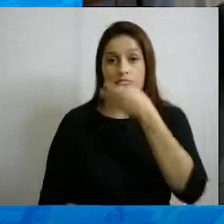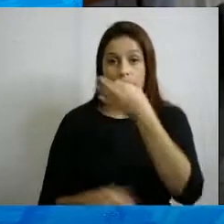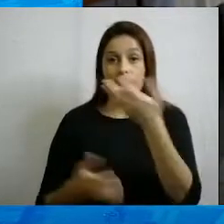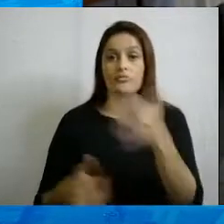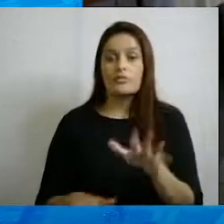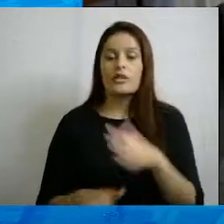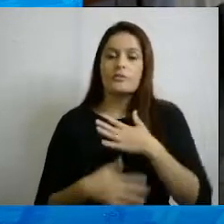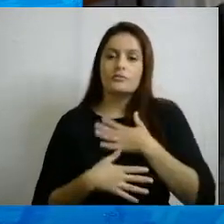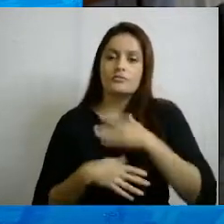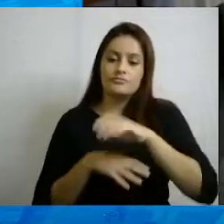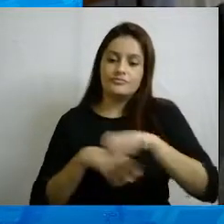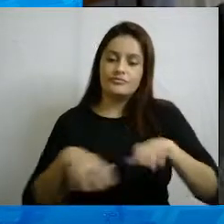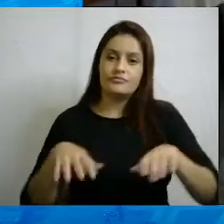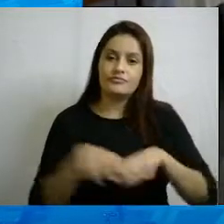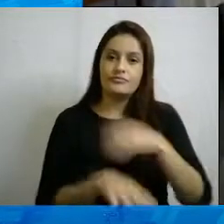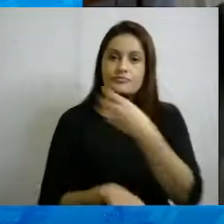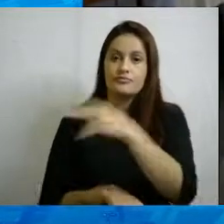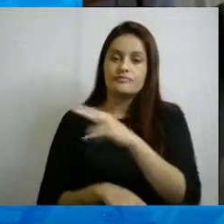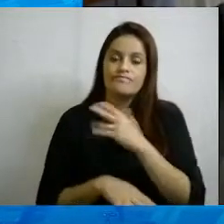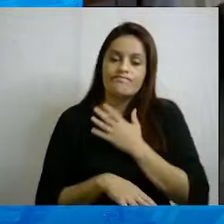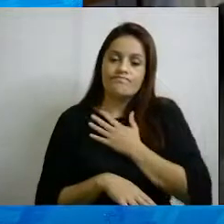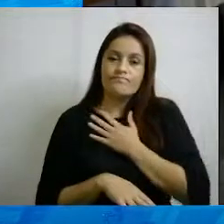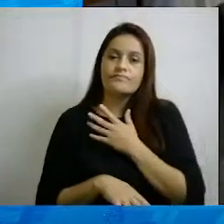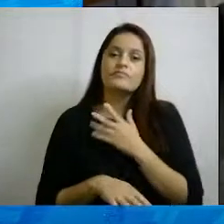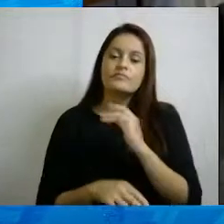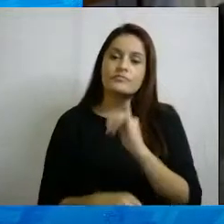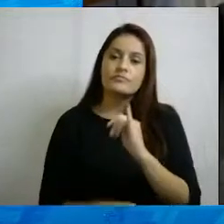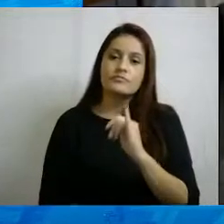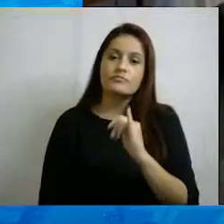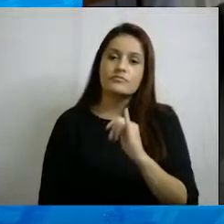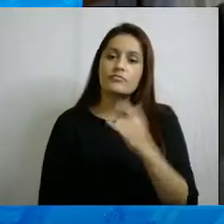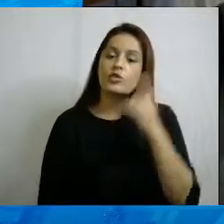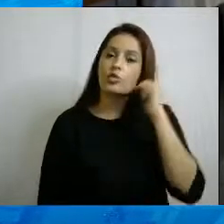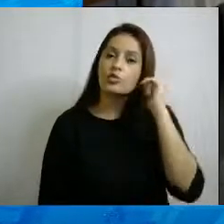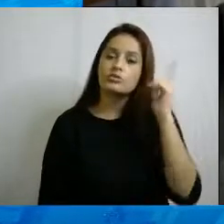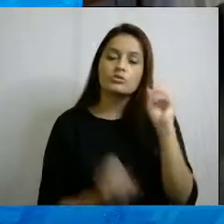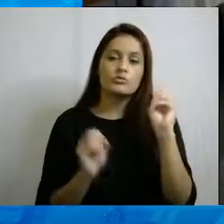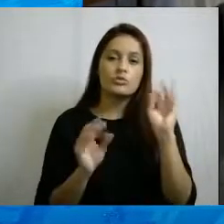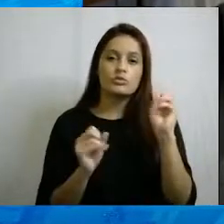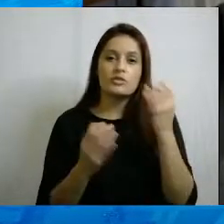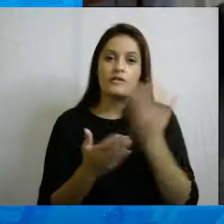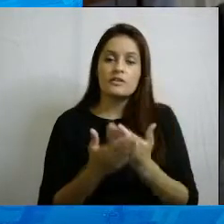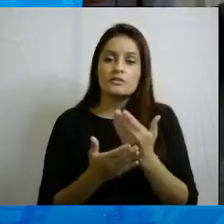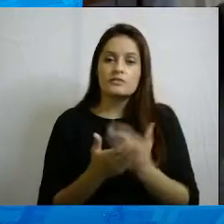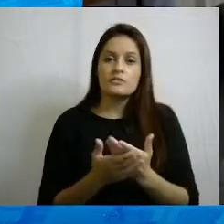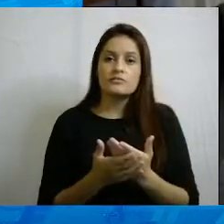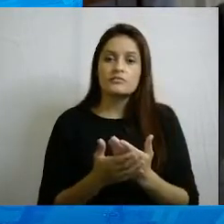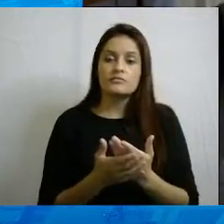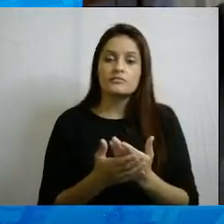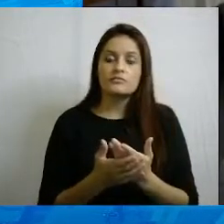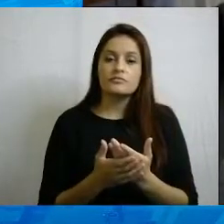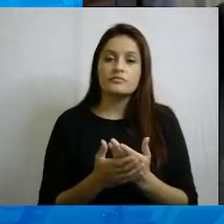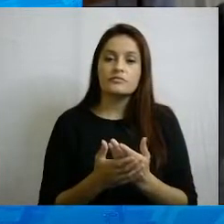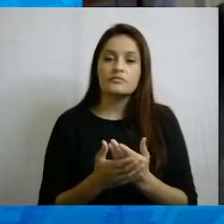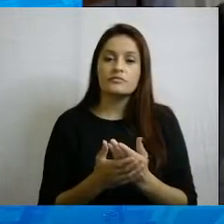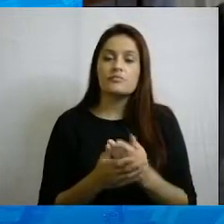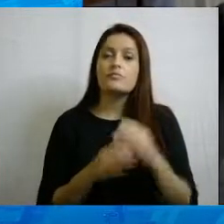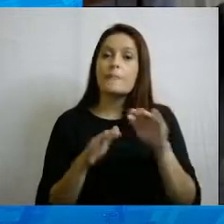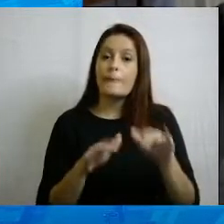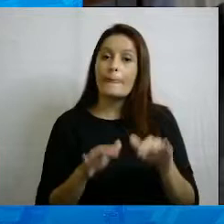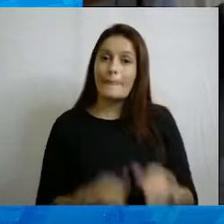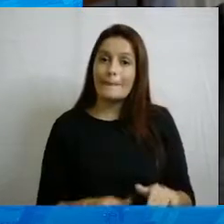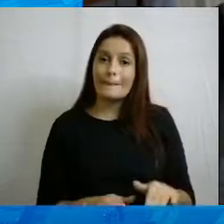empatizo 100% con lo que ha vivido vecina, nos ha tocado escuchar un montón de veces en este tiempo de esto mismo. O